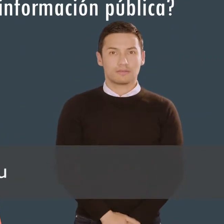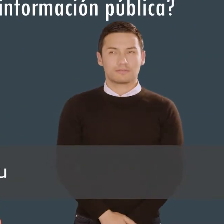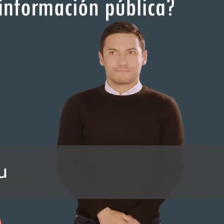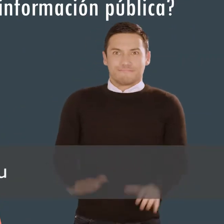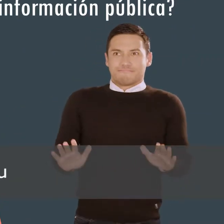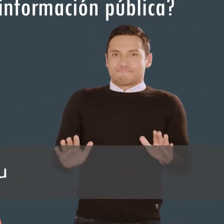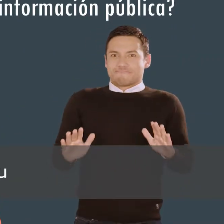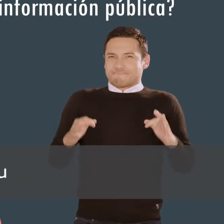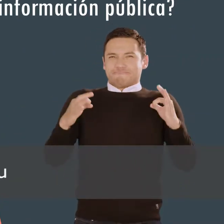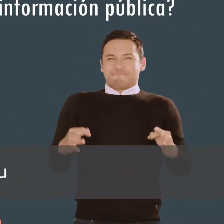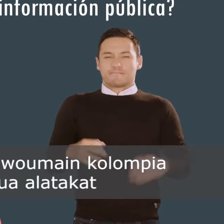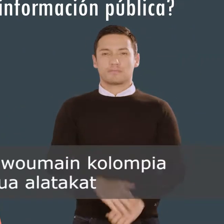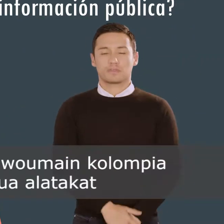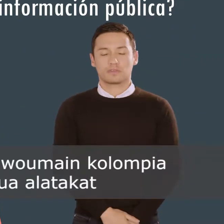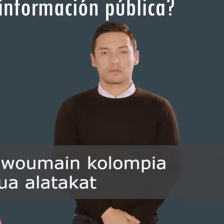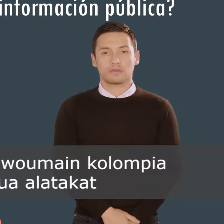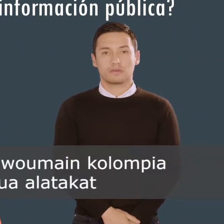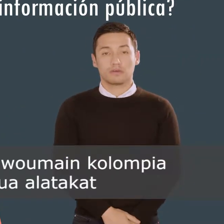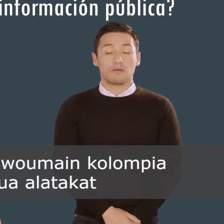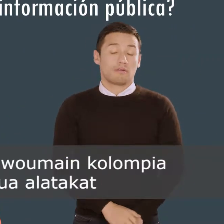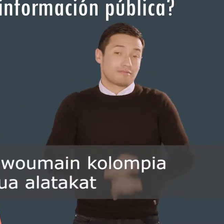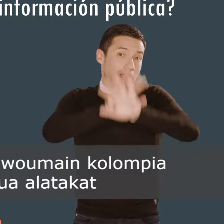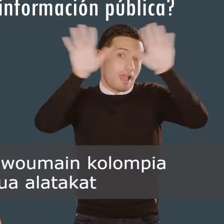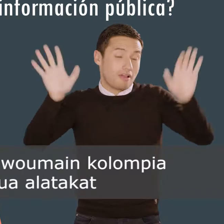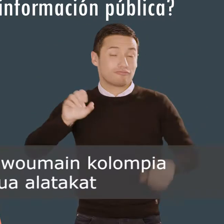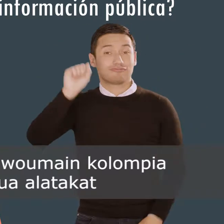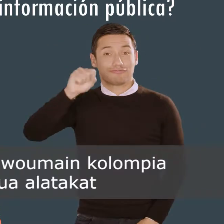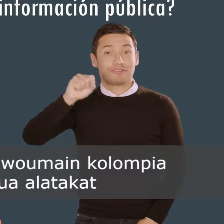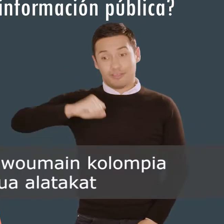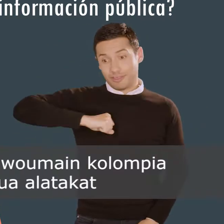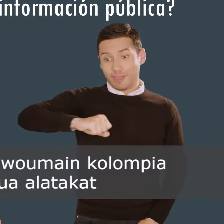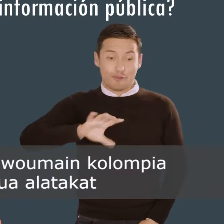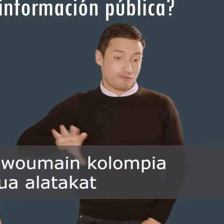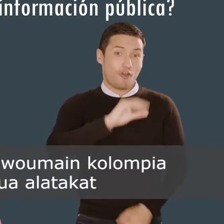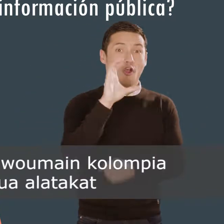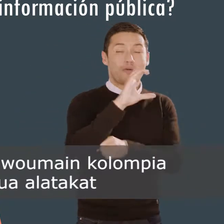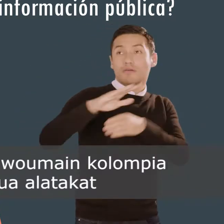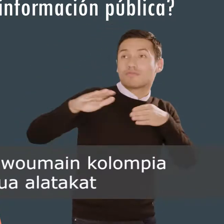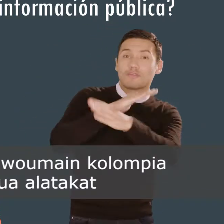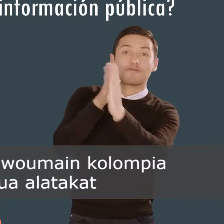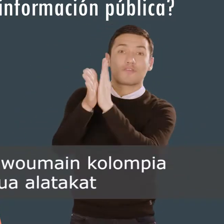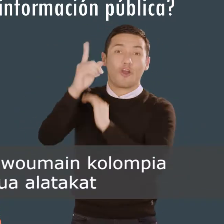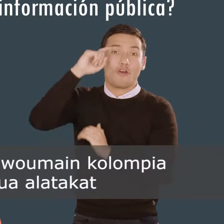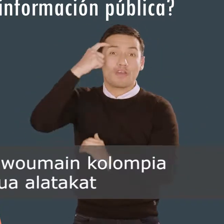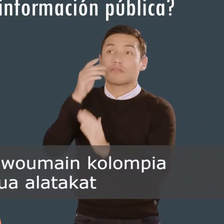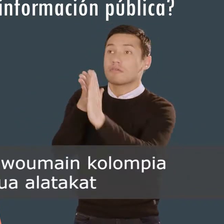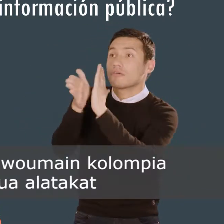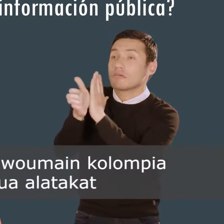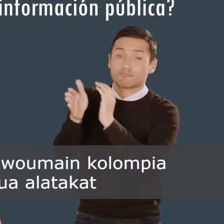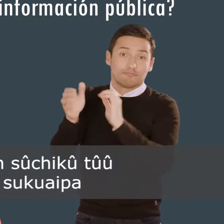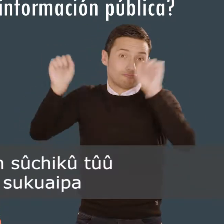no estoy segura. Sí, claro, como derecho, todos los colombianos tenemos derecho a acceder a la información